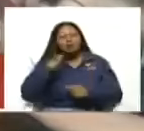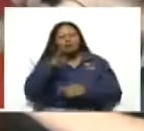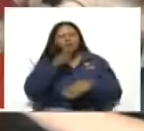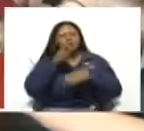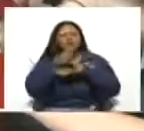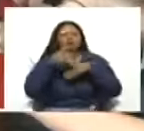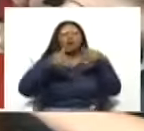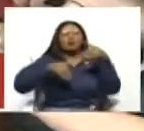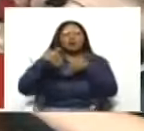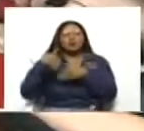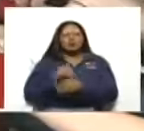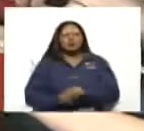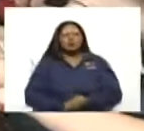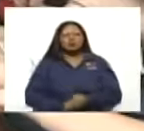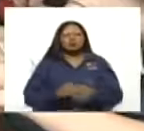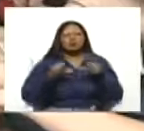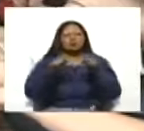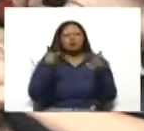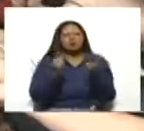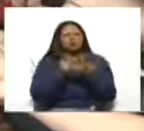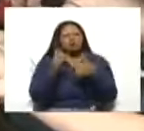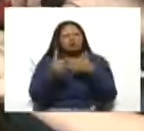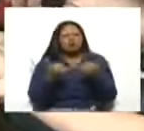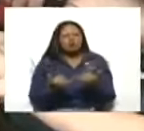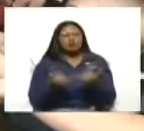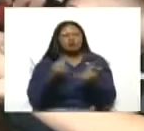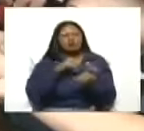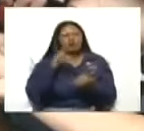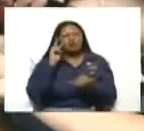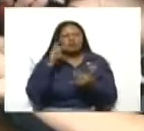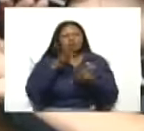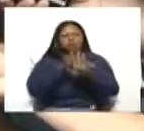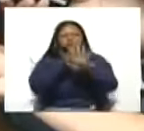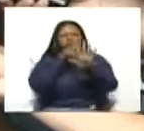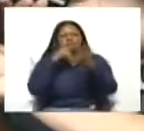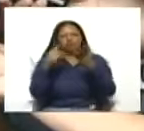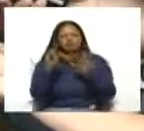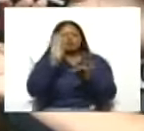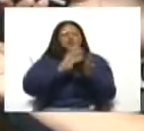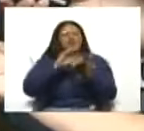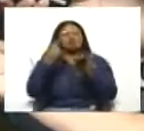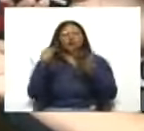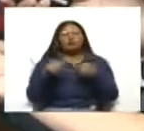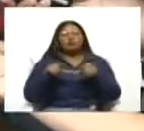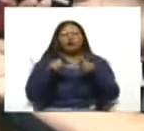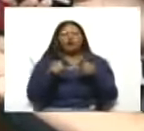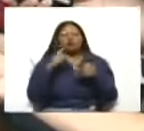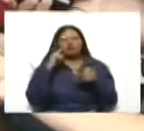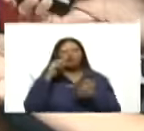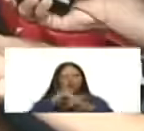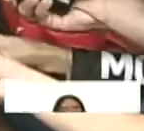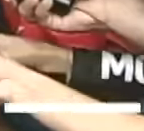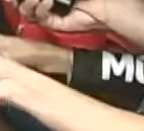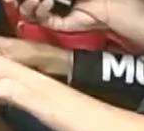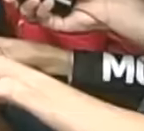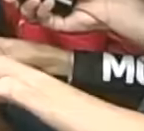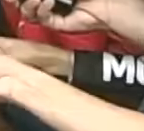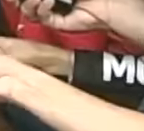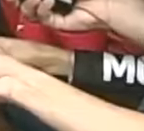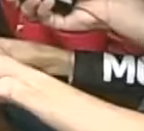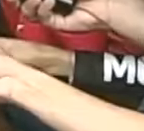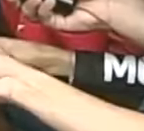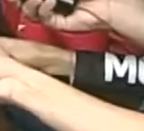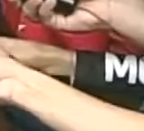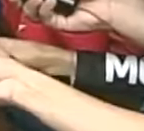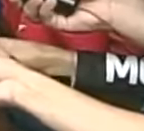a votar, y creo que se van a quedar cortas la cantidad de centros y la cantidad de mesas que están instaladas en el